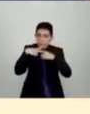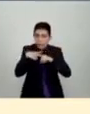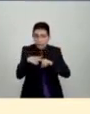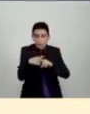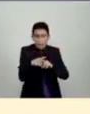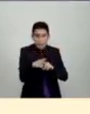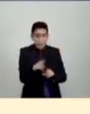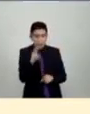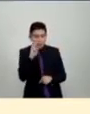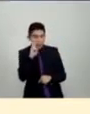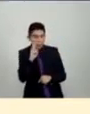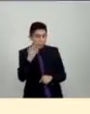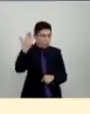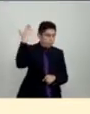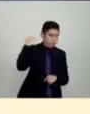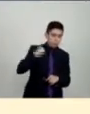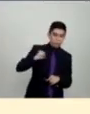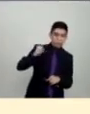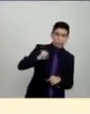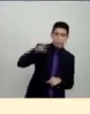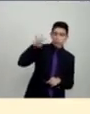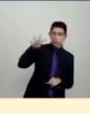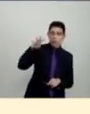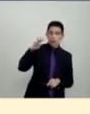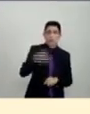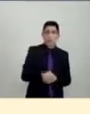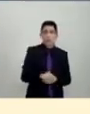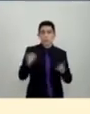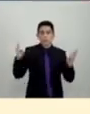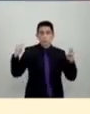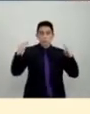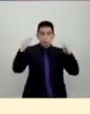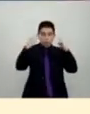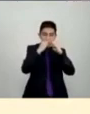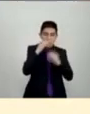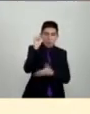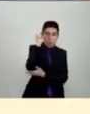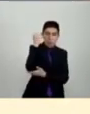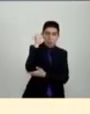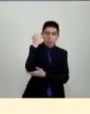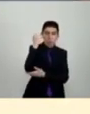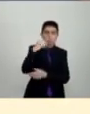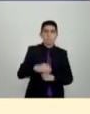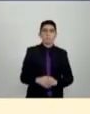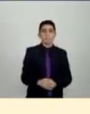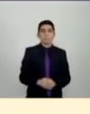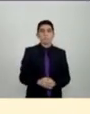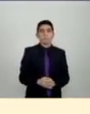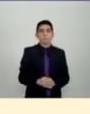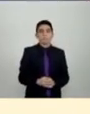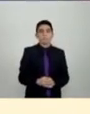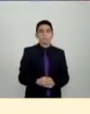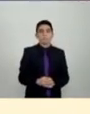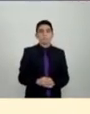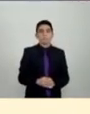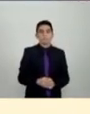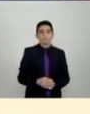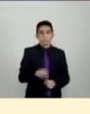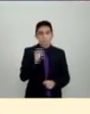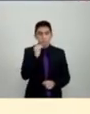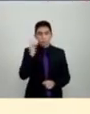siglo XIX hablábamos de las montañas y de las selvas y esa sorpresa, la María de Jorge Isaacs, uy, esos bosques y esas selvas